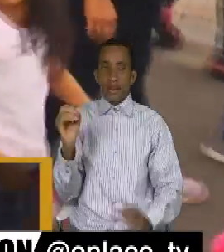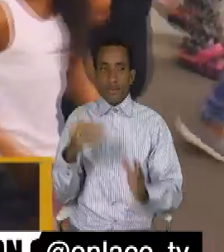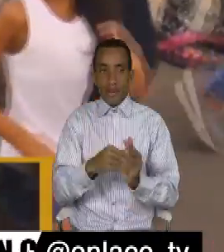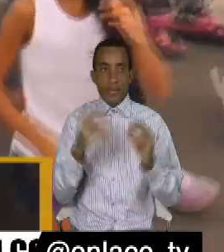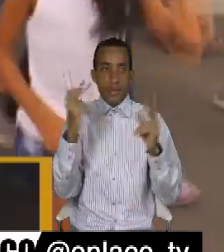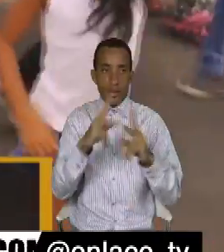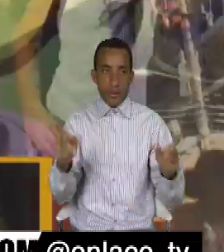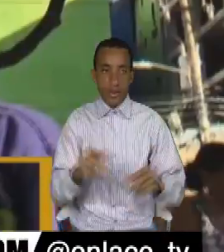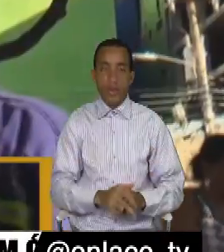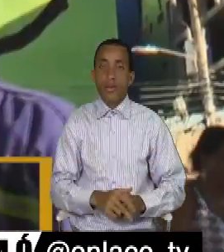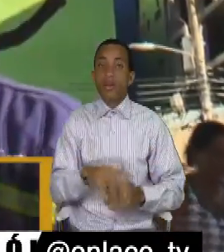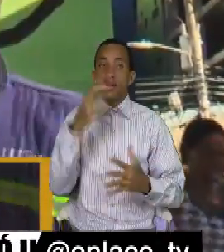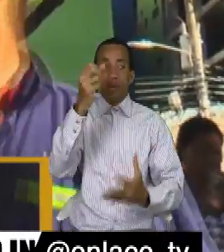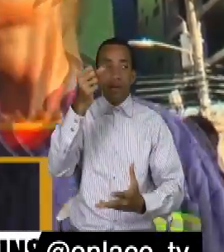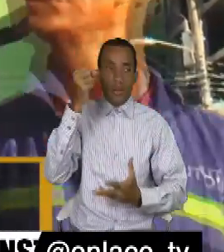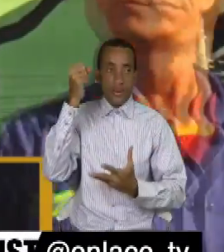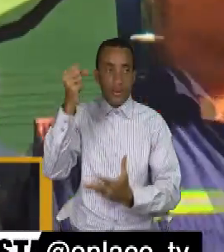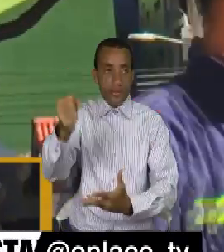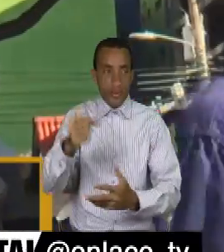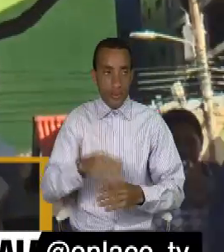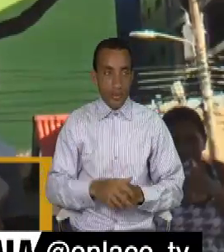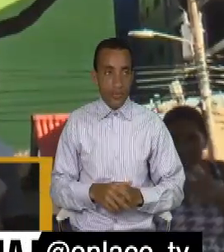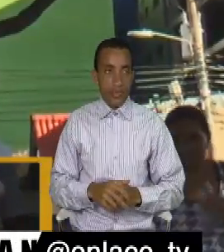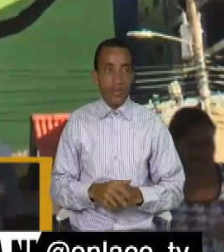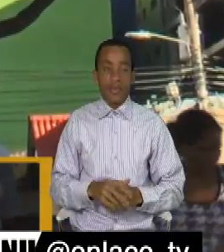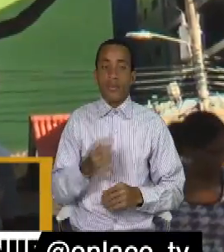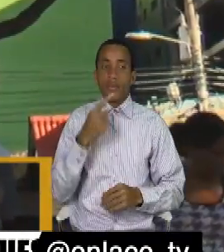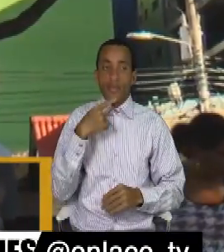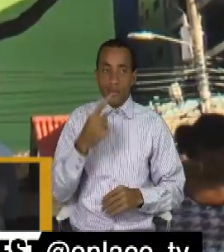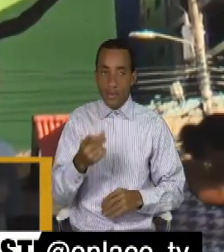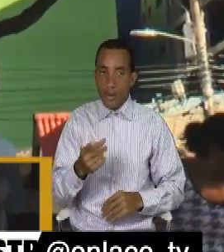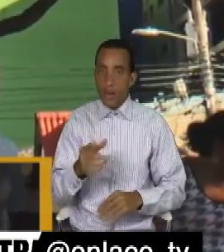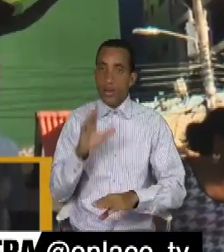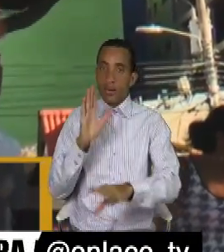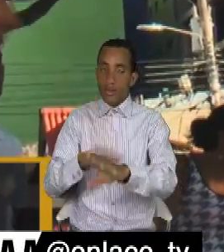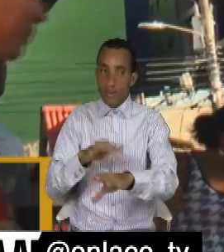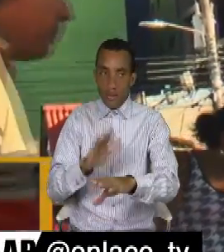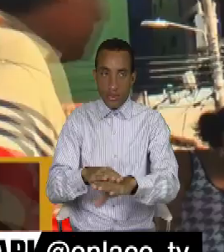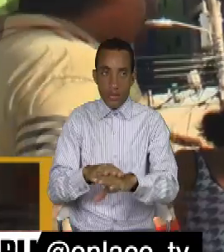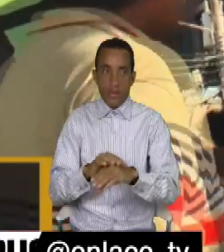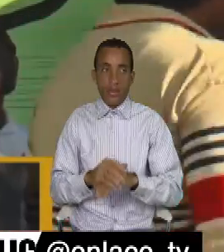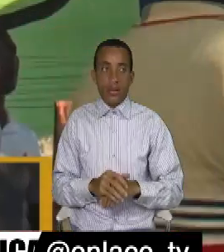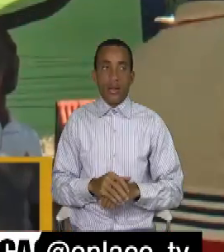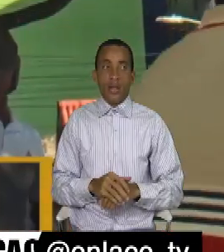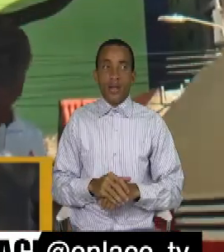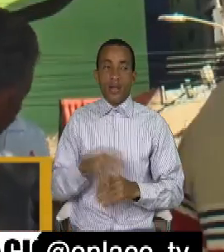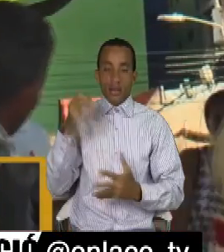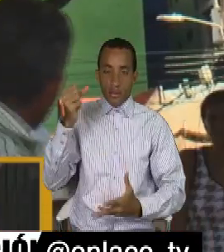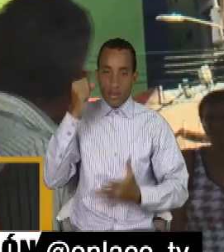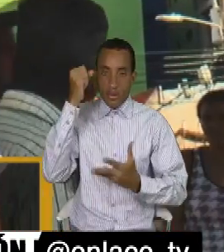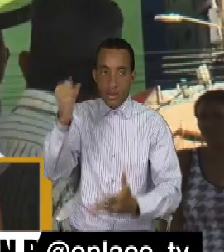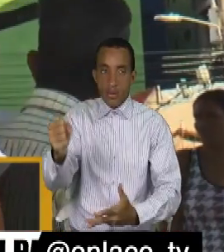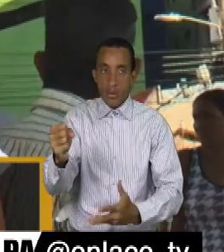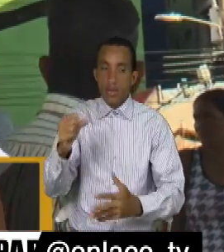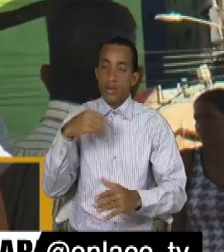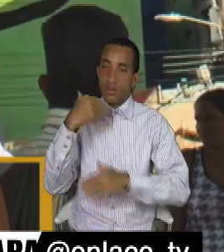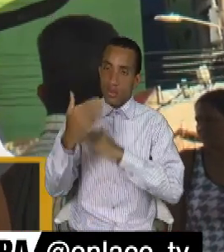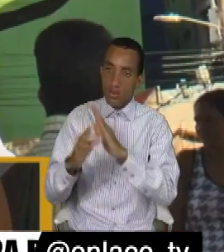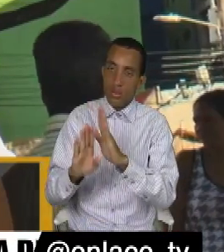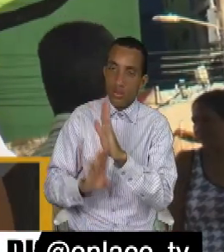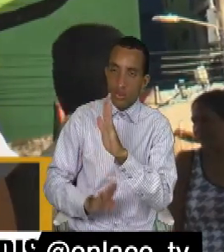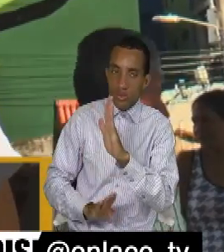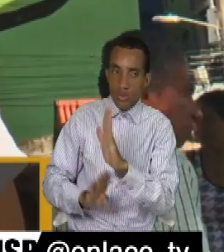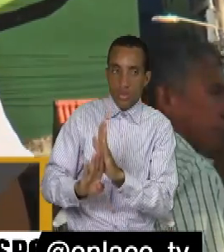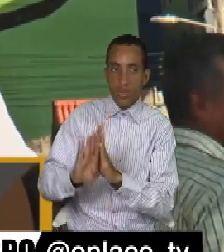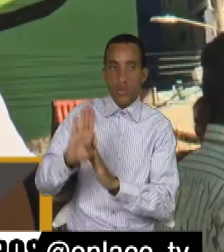inversión para esta región. Yo le voy a pedir por la modernización de la refinería de Barranca Bermeja para un mayor desarrollo y progreso de